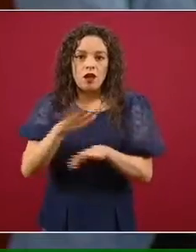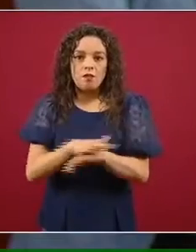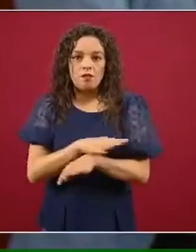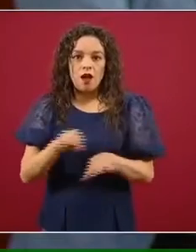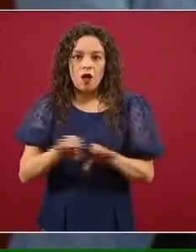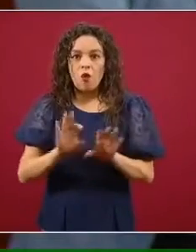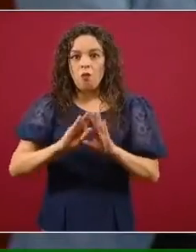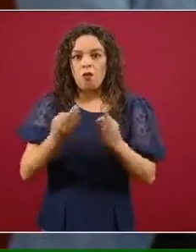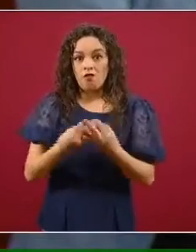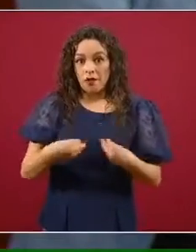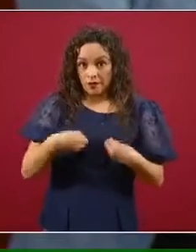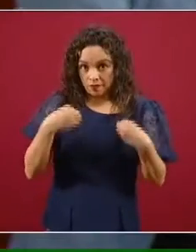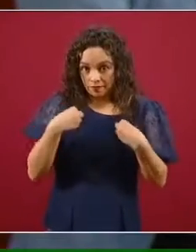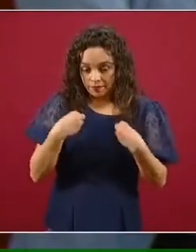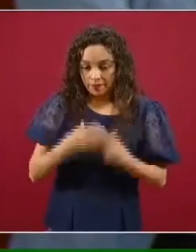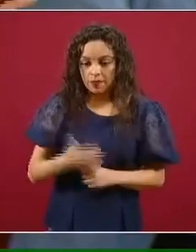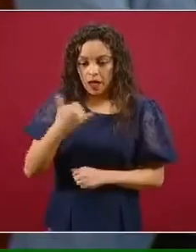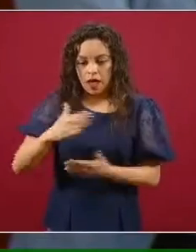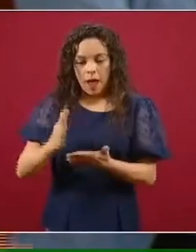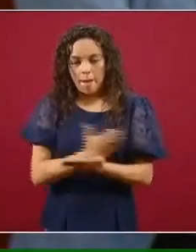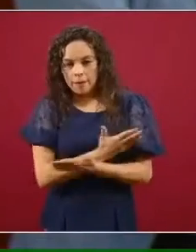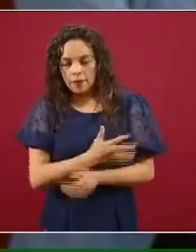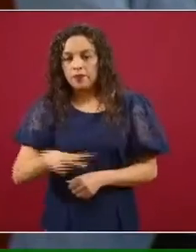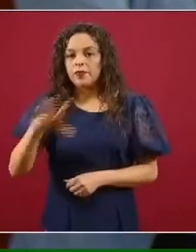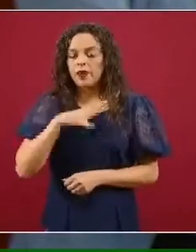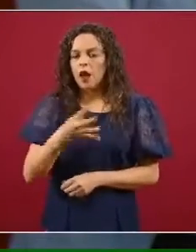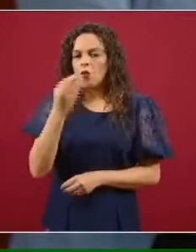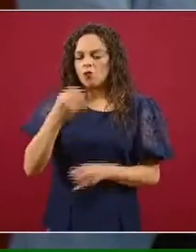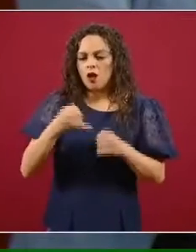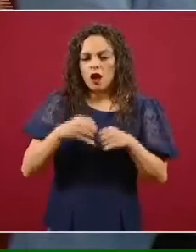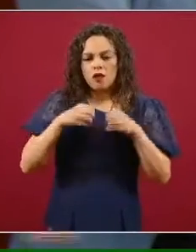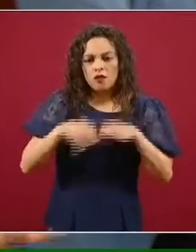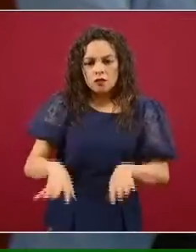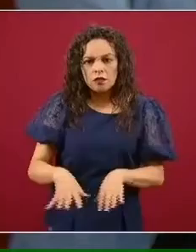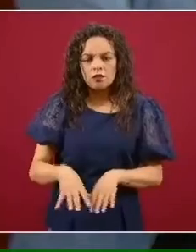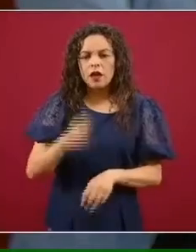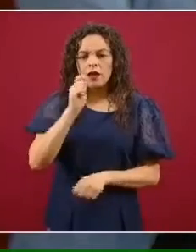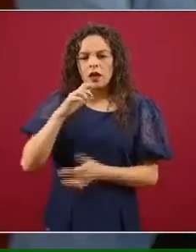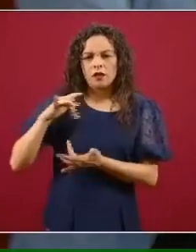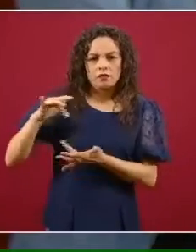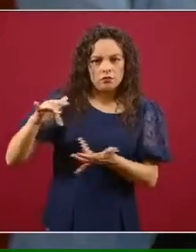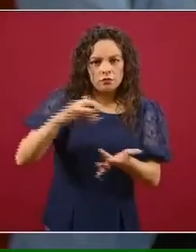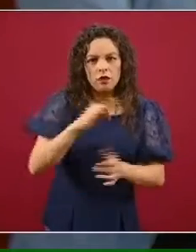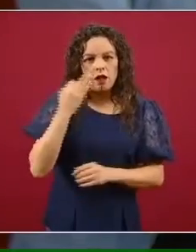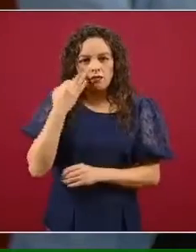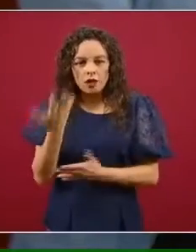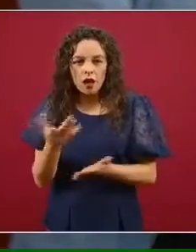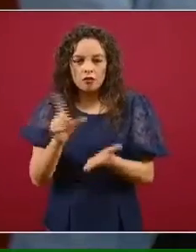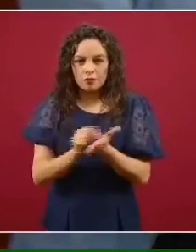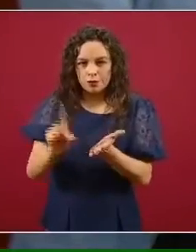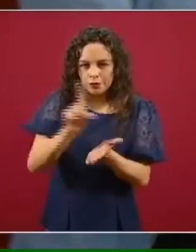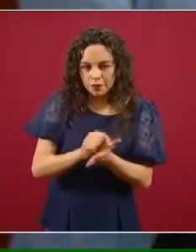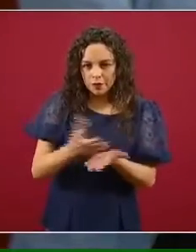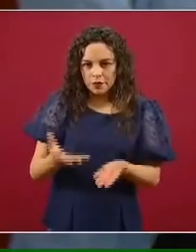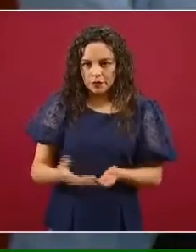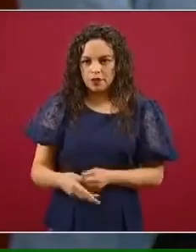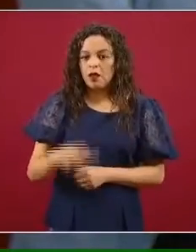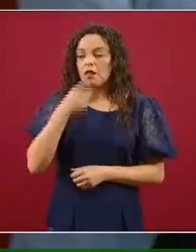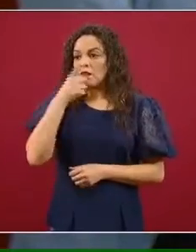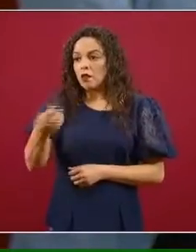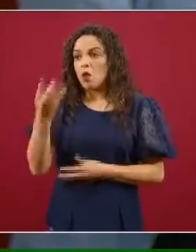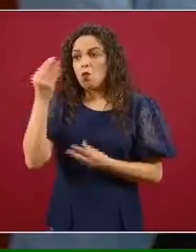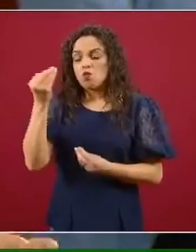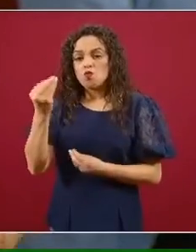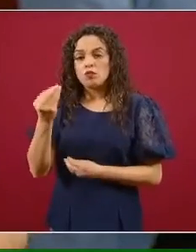también mucha información en estas redes sociales sobre el uso, muchos médicos han dicho que